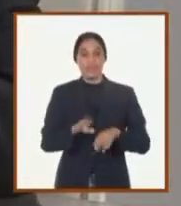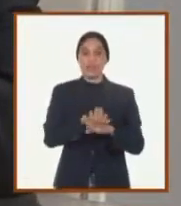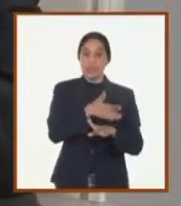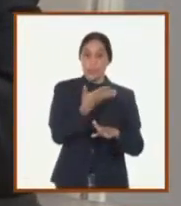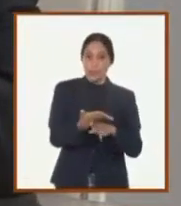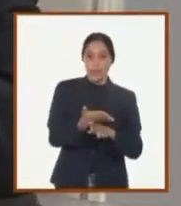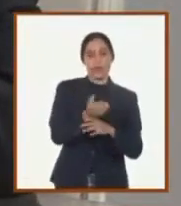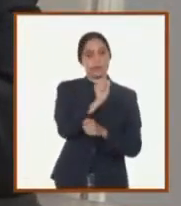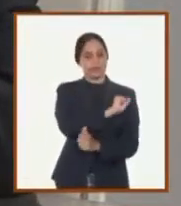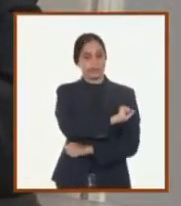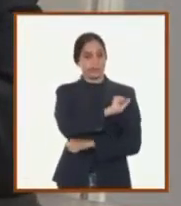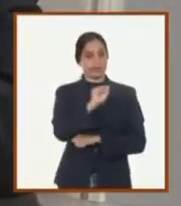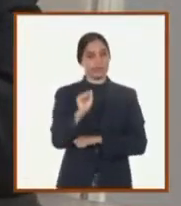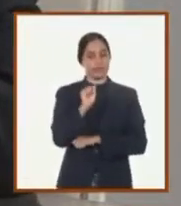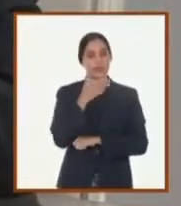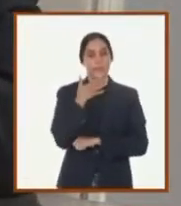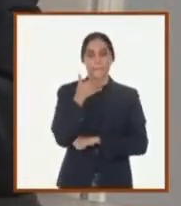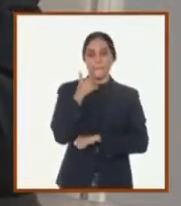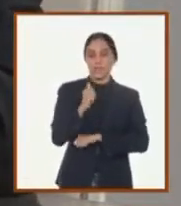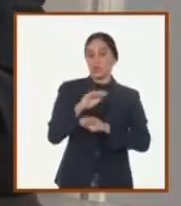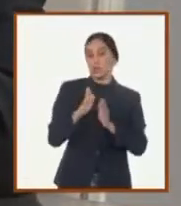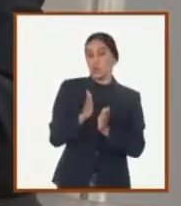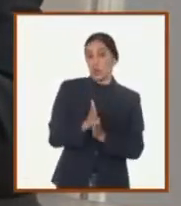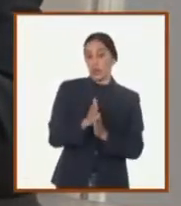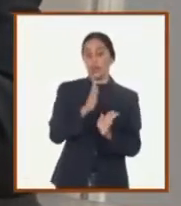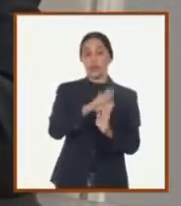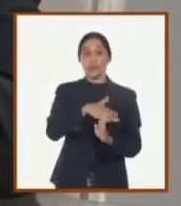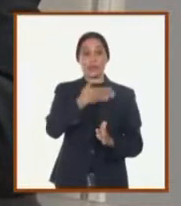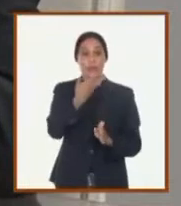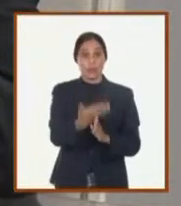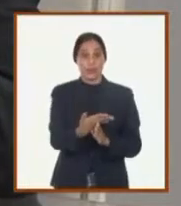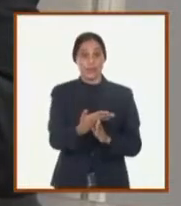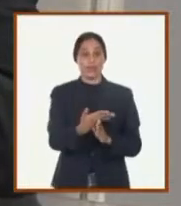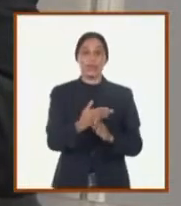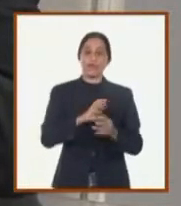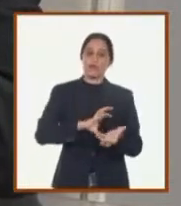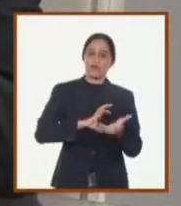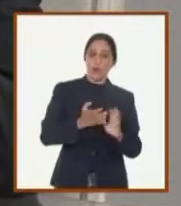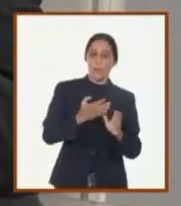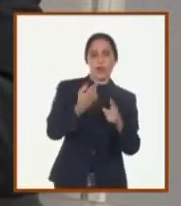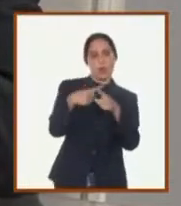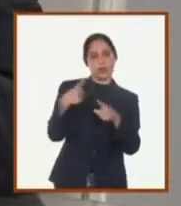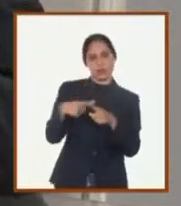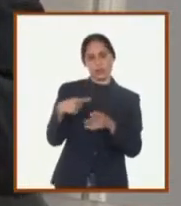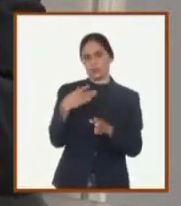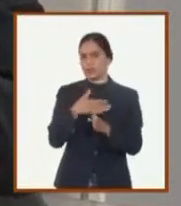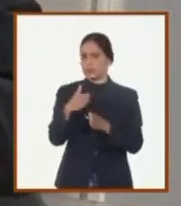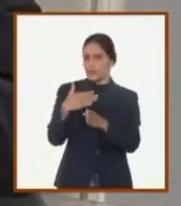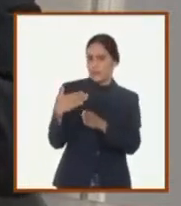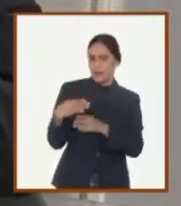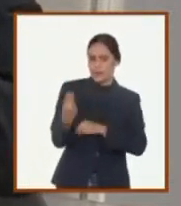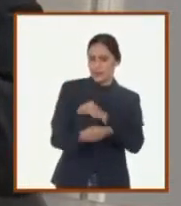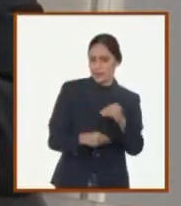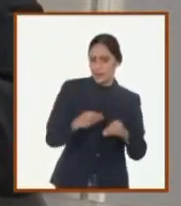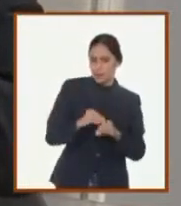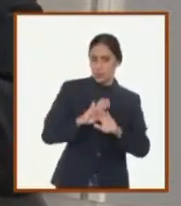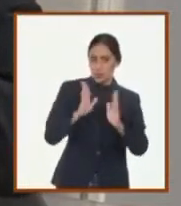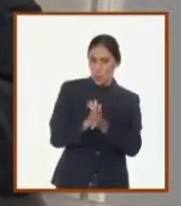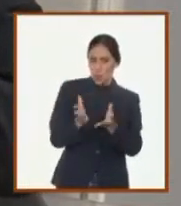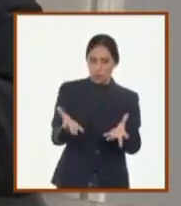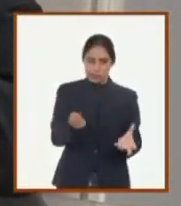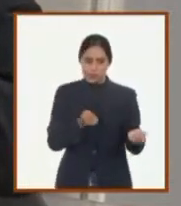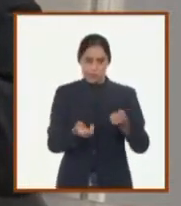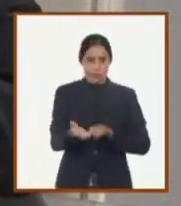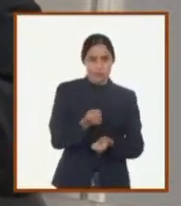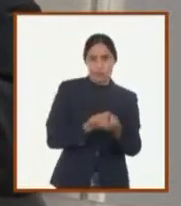victoria eh viene entonces la Segundo momento hay que recoger todos los documentos eso y